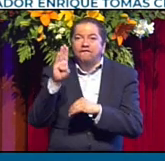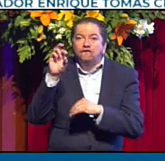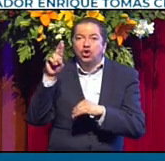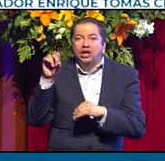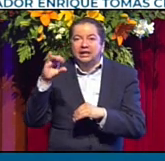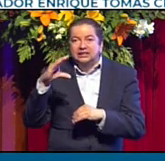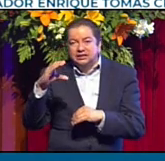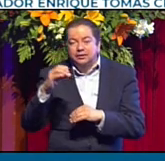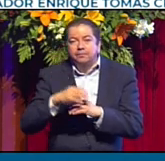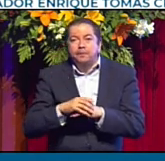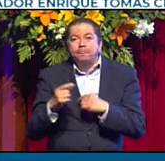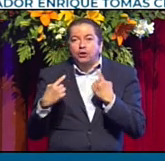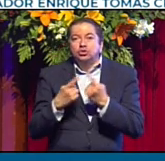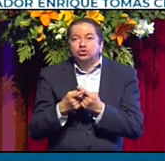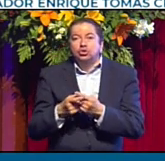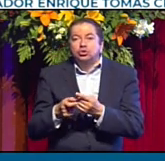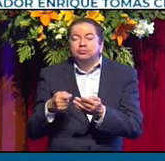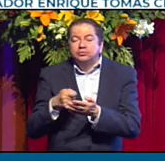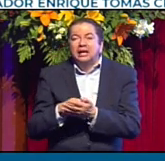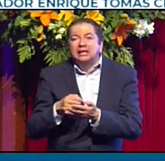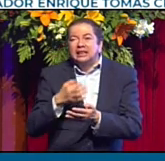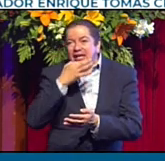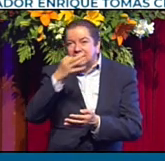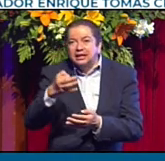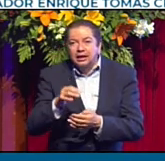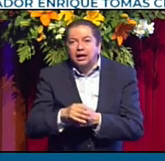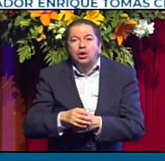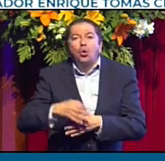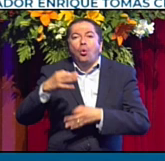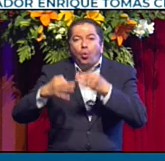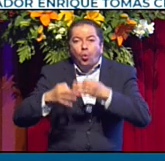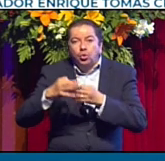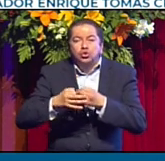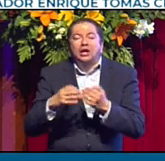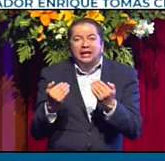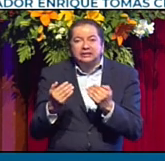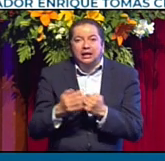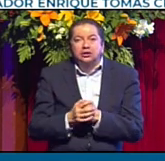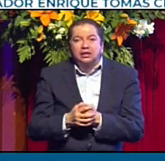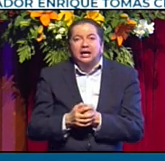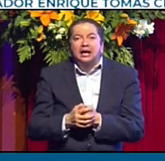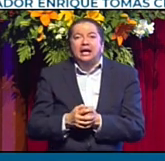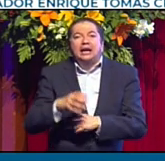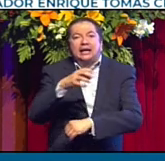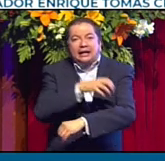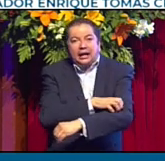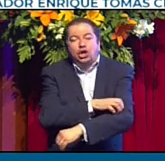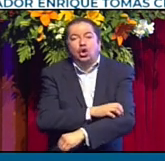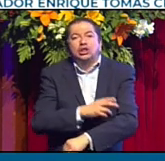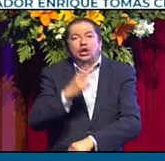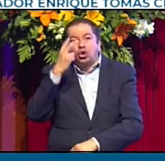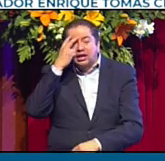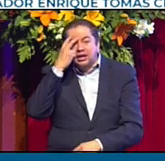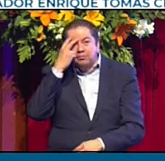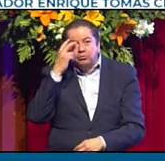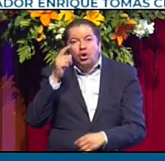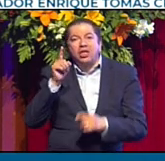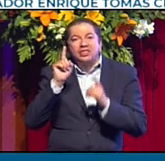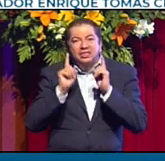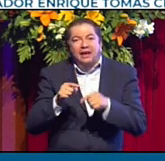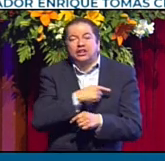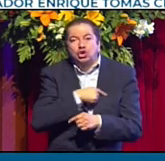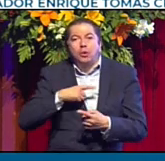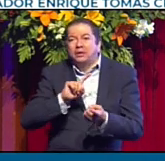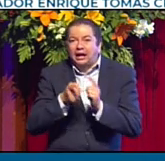Boric, y le planteamos que es justo y necesario que la región de Coquimbo sea rebautizada. La región de Coquimbo